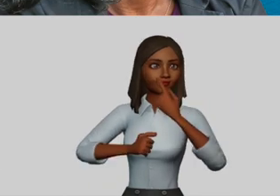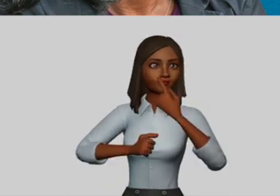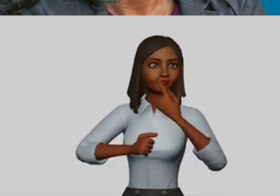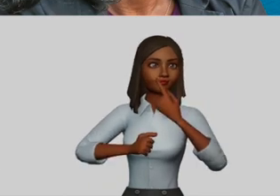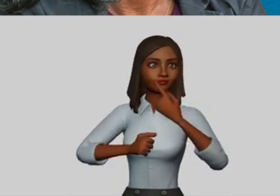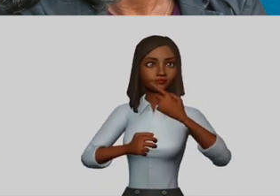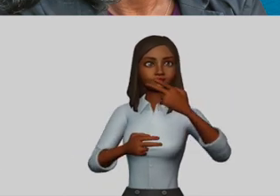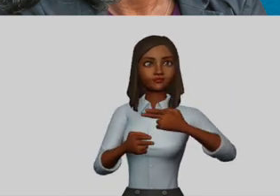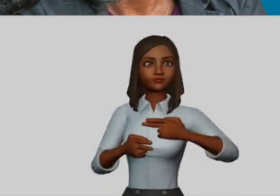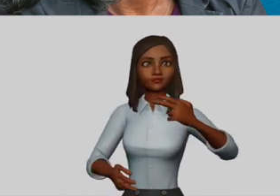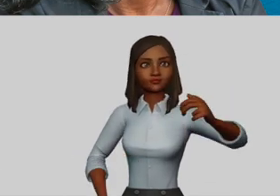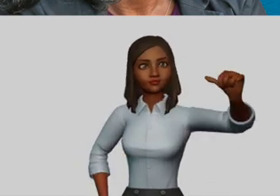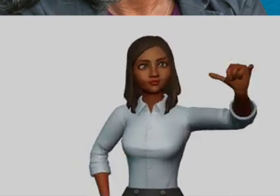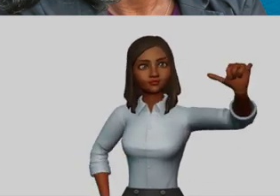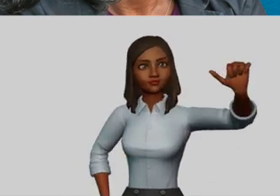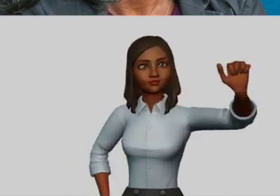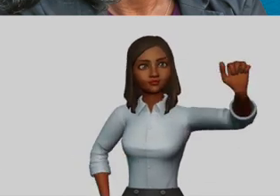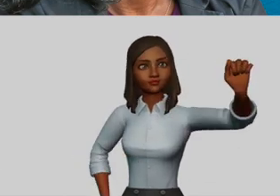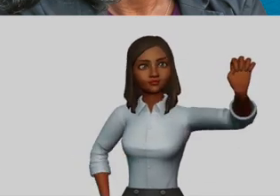Name